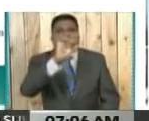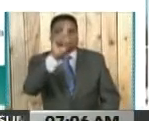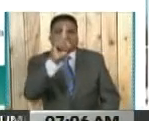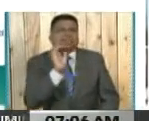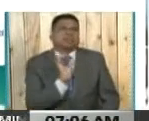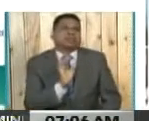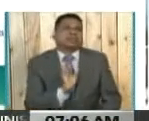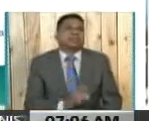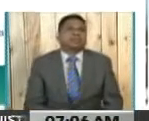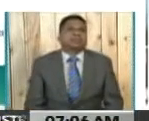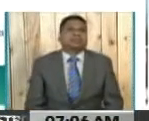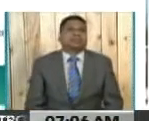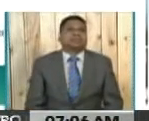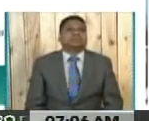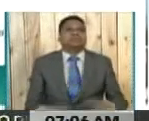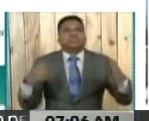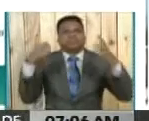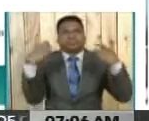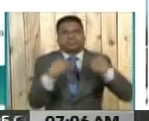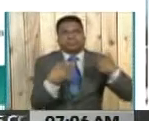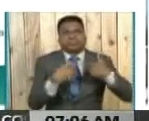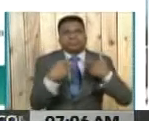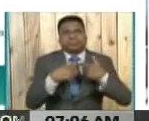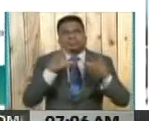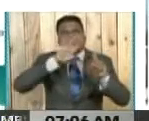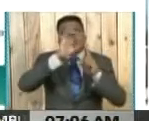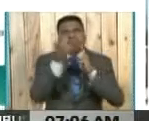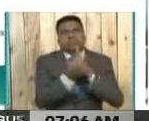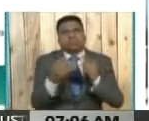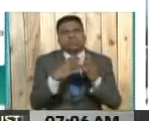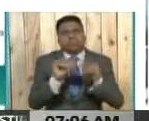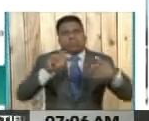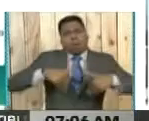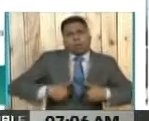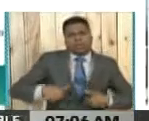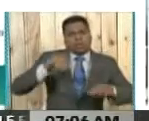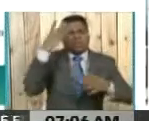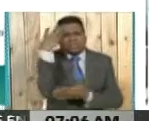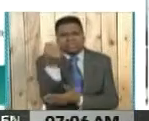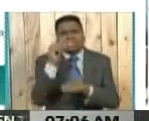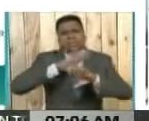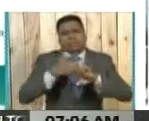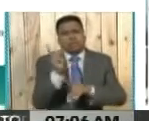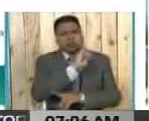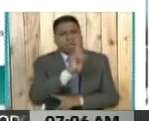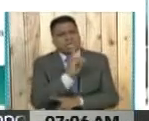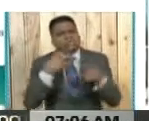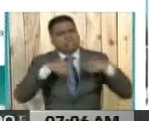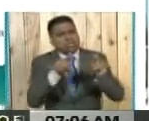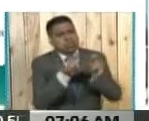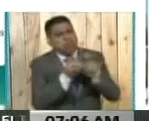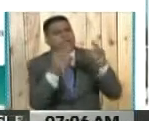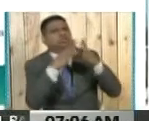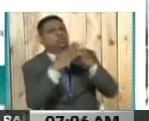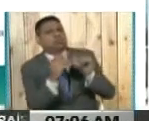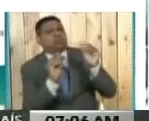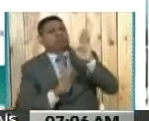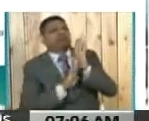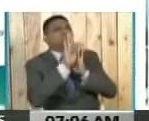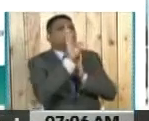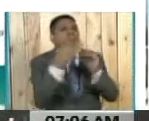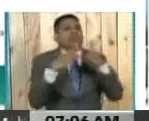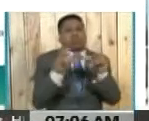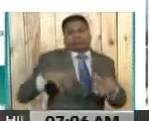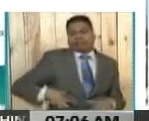un asunto de generales, ejércitos uniformados y balas, estamos obligados a entender que no es así. A lo largo del desarrollo de la era